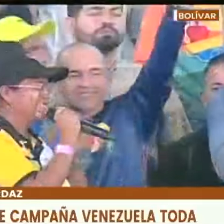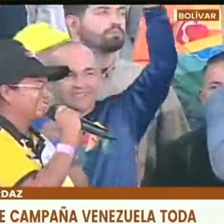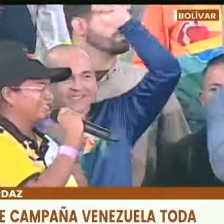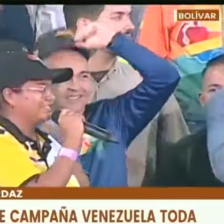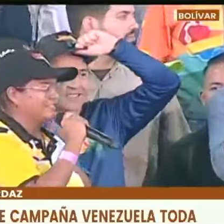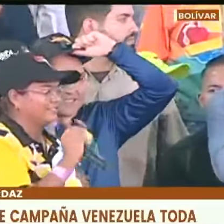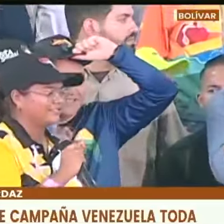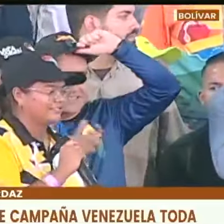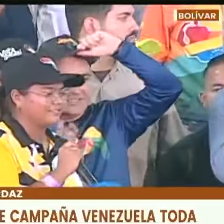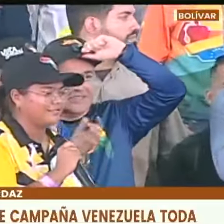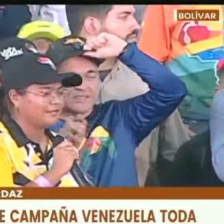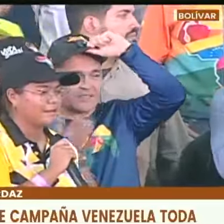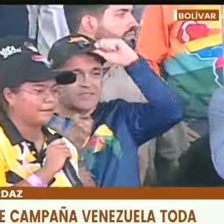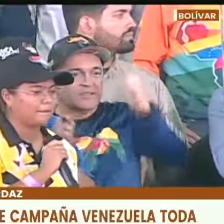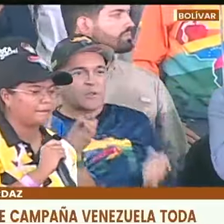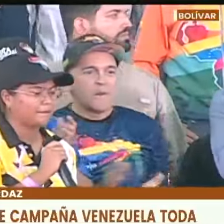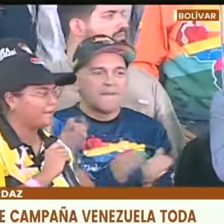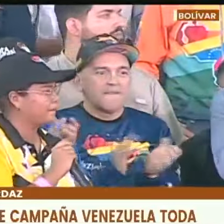fuerte.